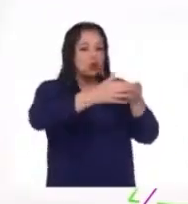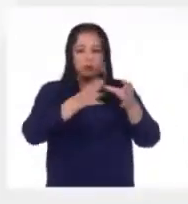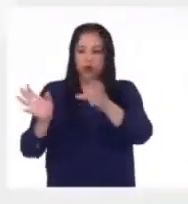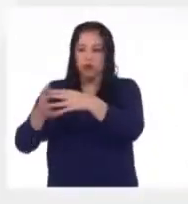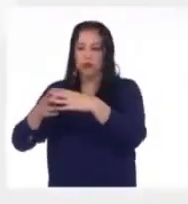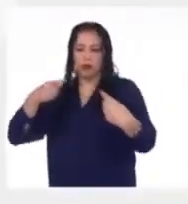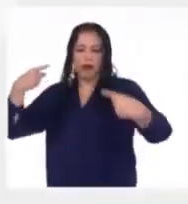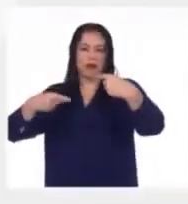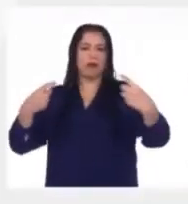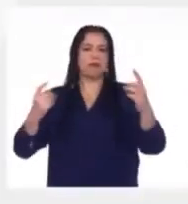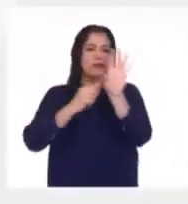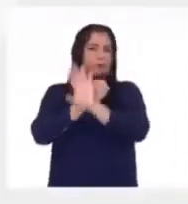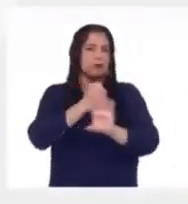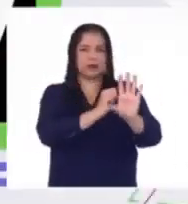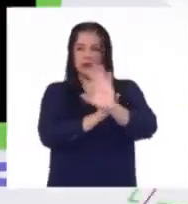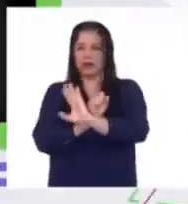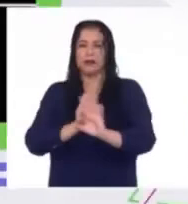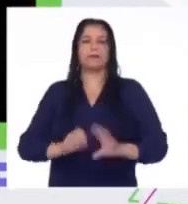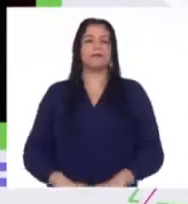tribus.